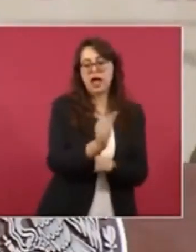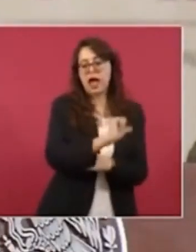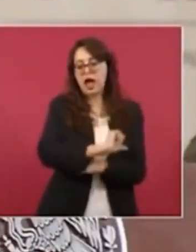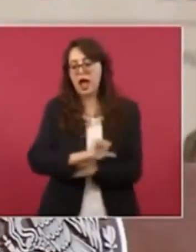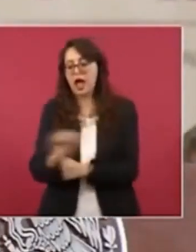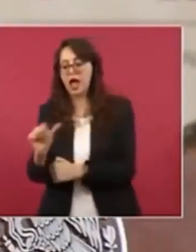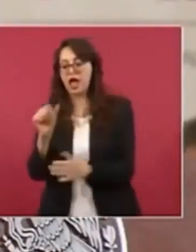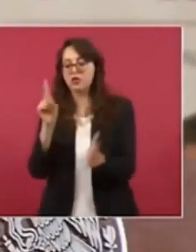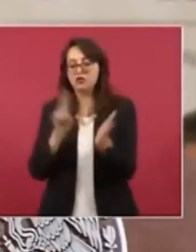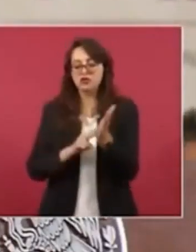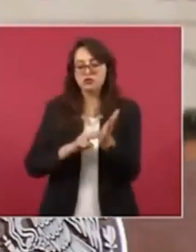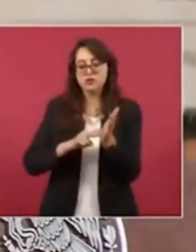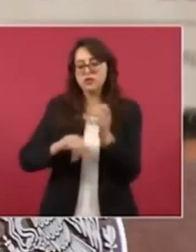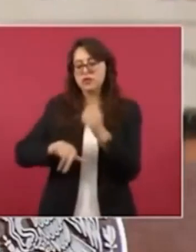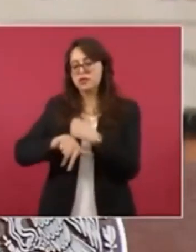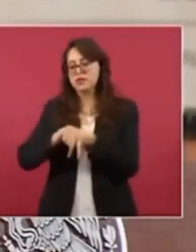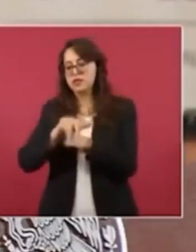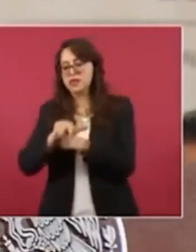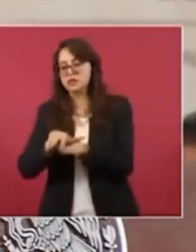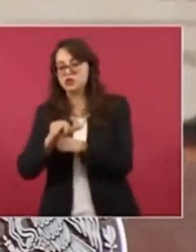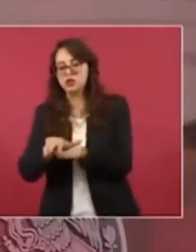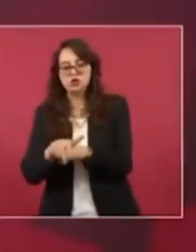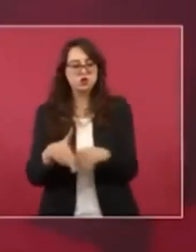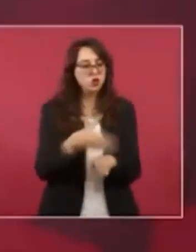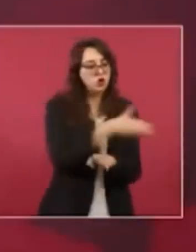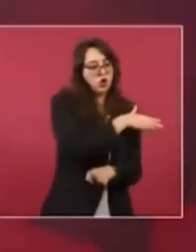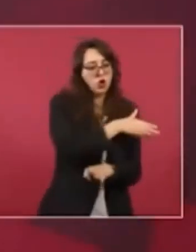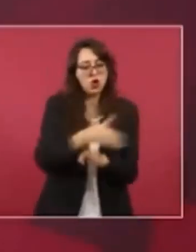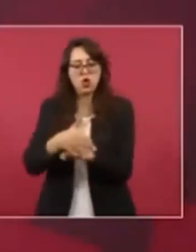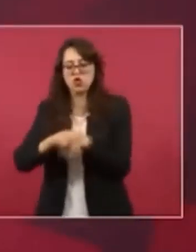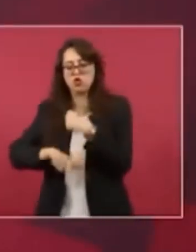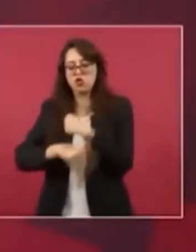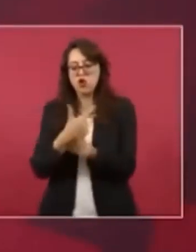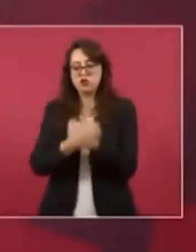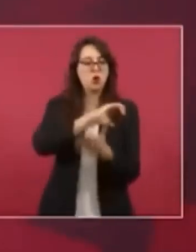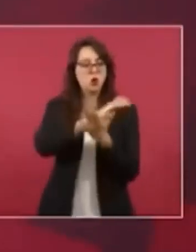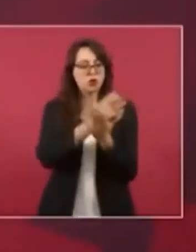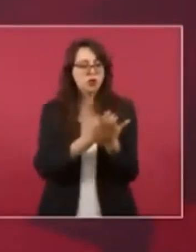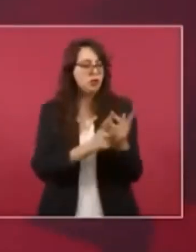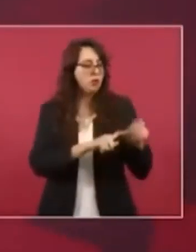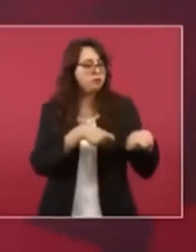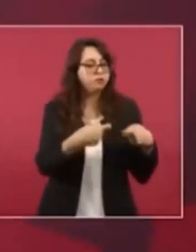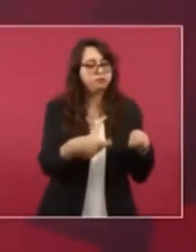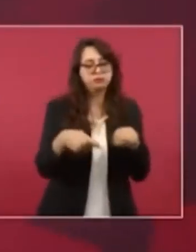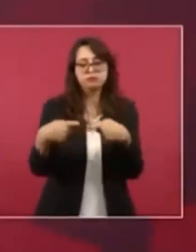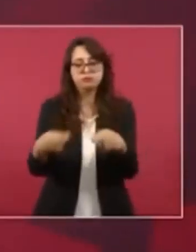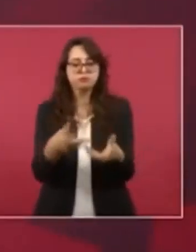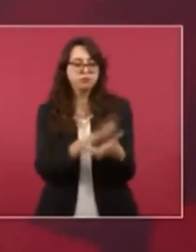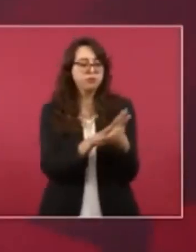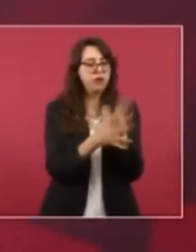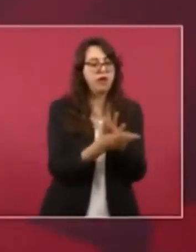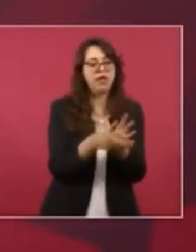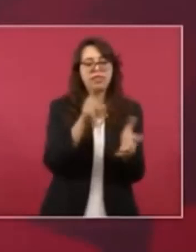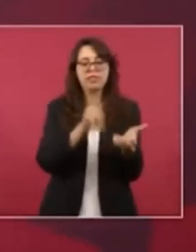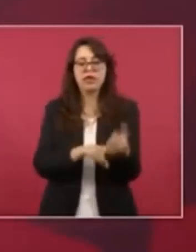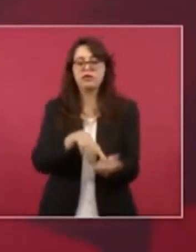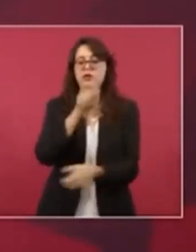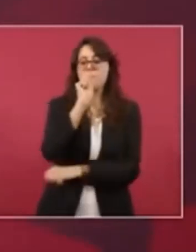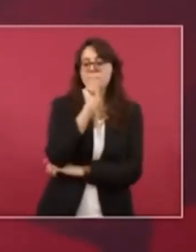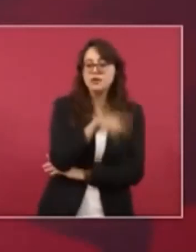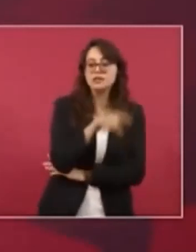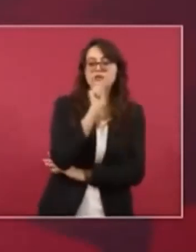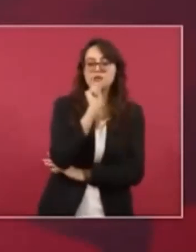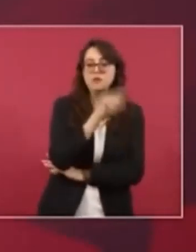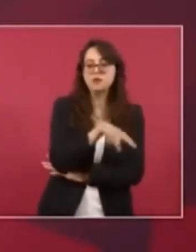12. El primero de ellos, que fue pues encabezado por Felipe Calderón,